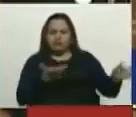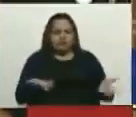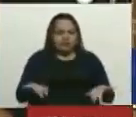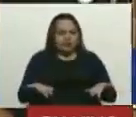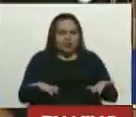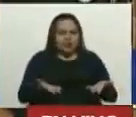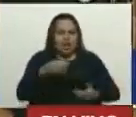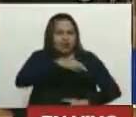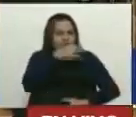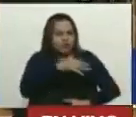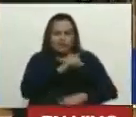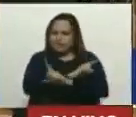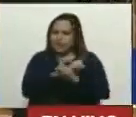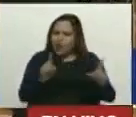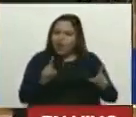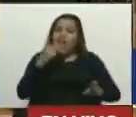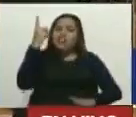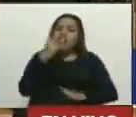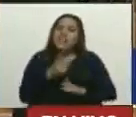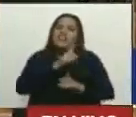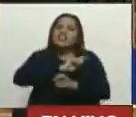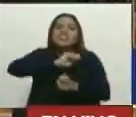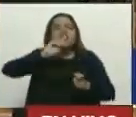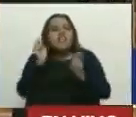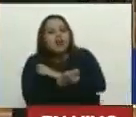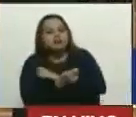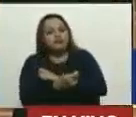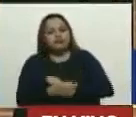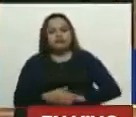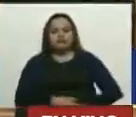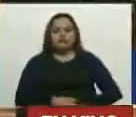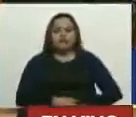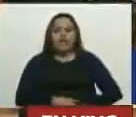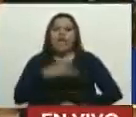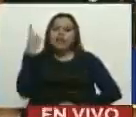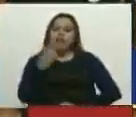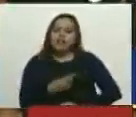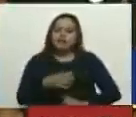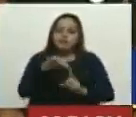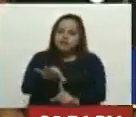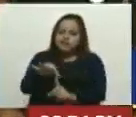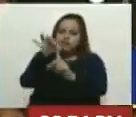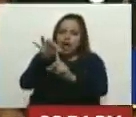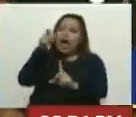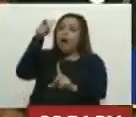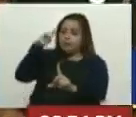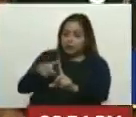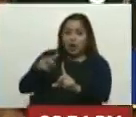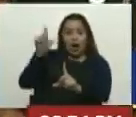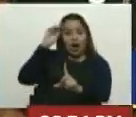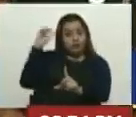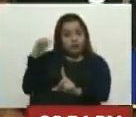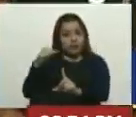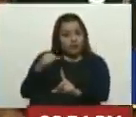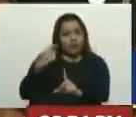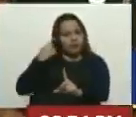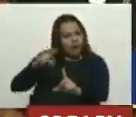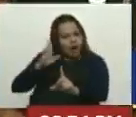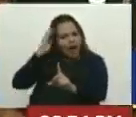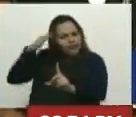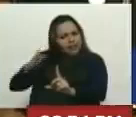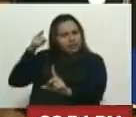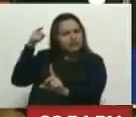de la sociedad. Es exactamente lo contrario. Debemos identificar pero para ver, no para aislar.